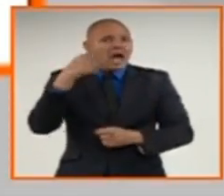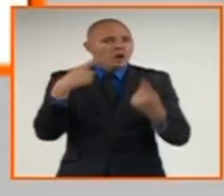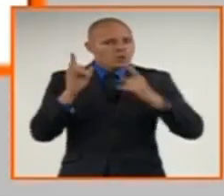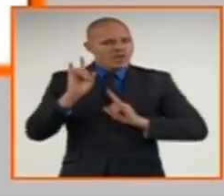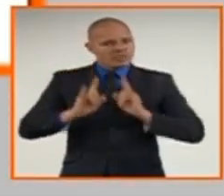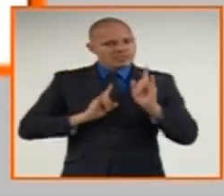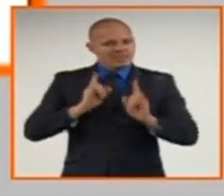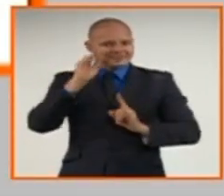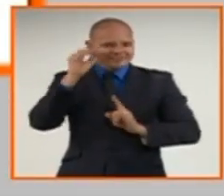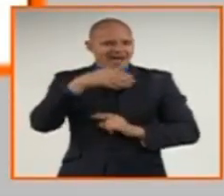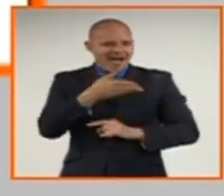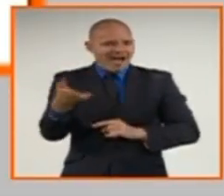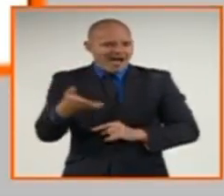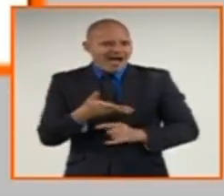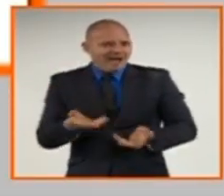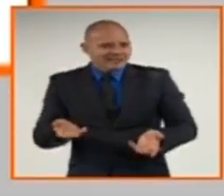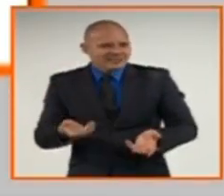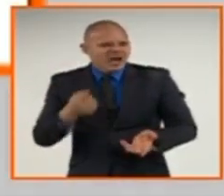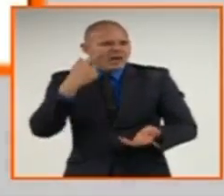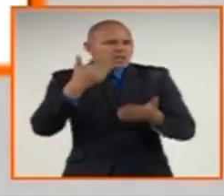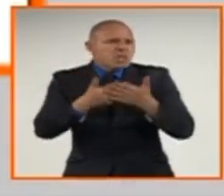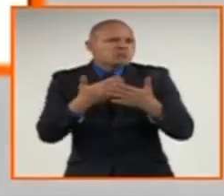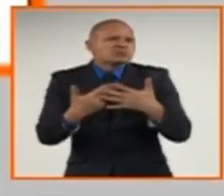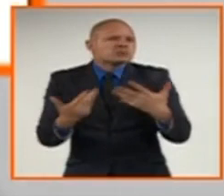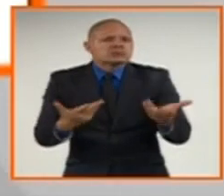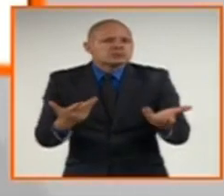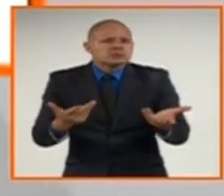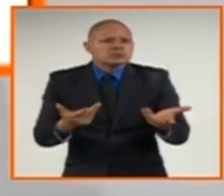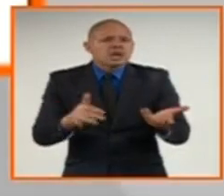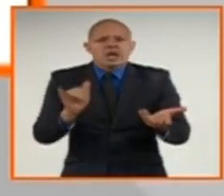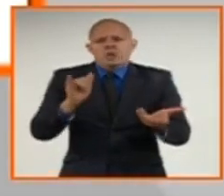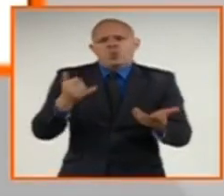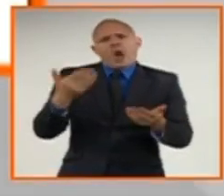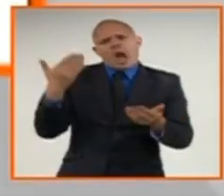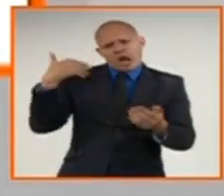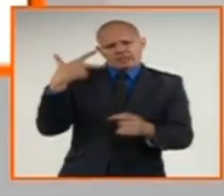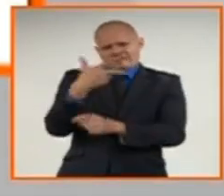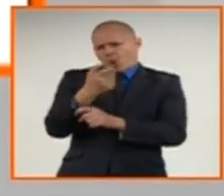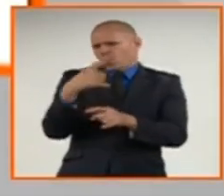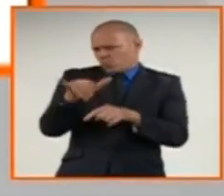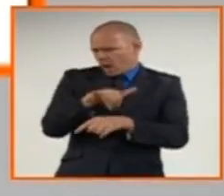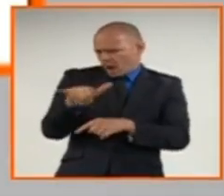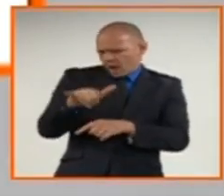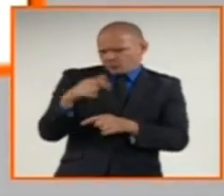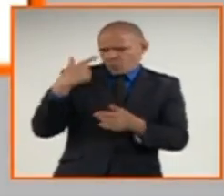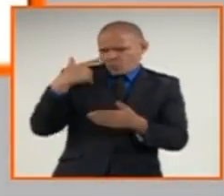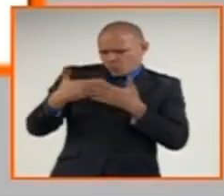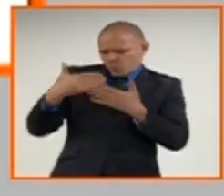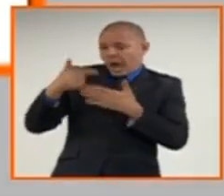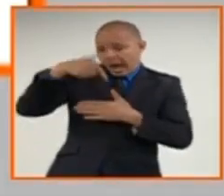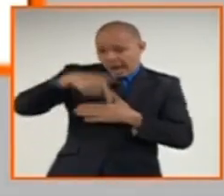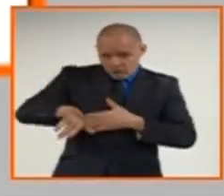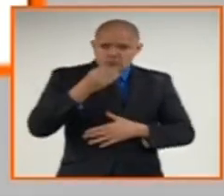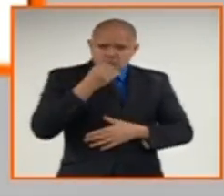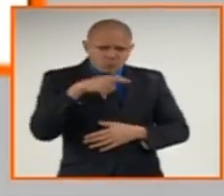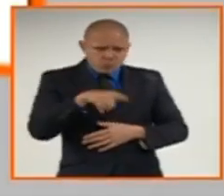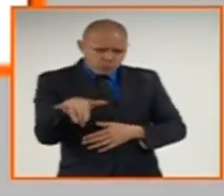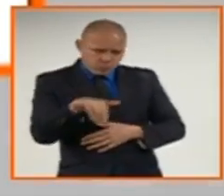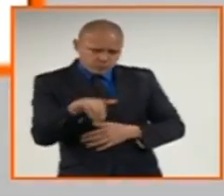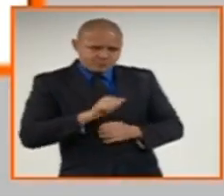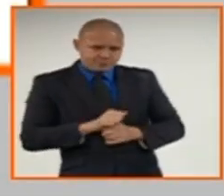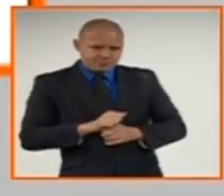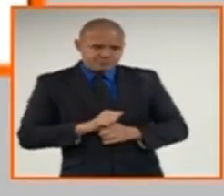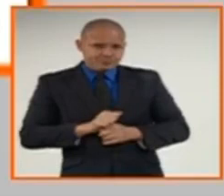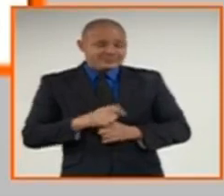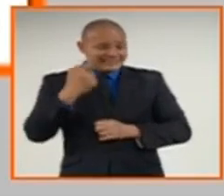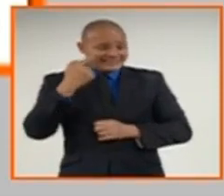desarrollo de evaluación clínica como lo hemos hecho para otras vacunas pediátricas que hemos desarrollado. Y en el caso de los más